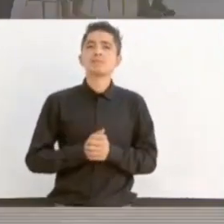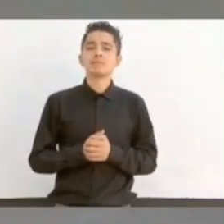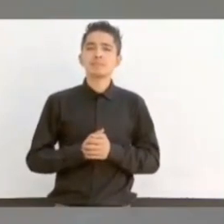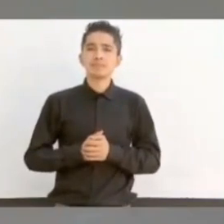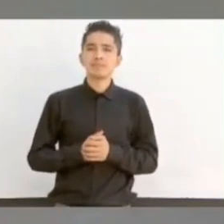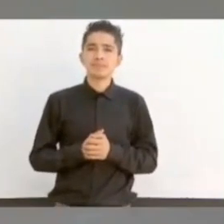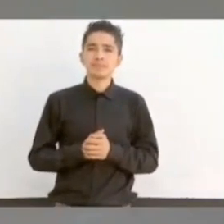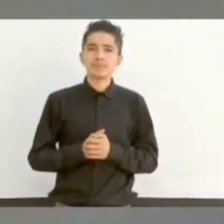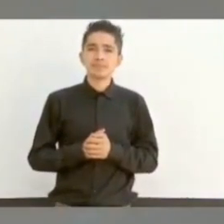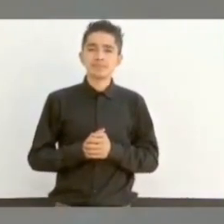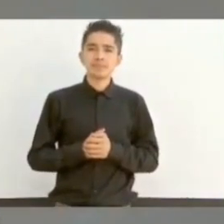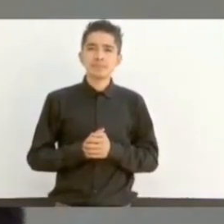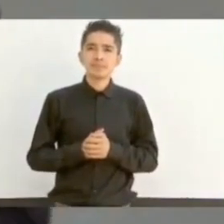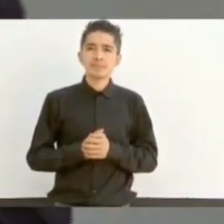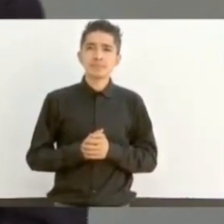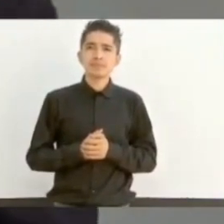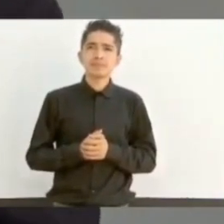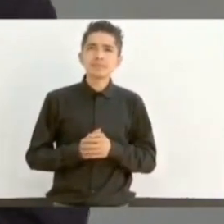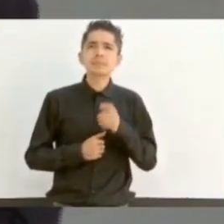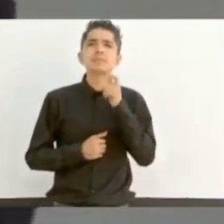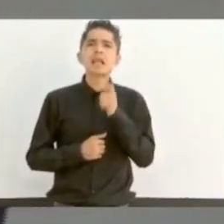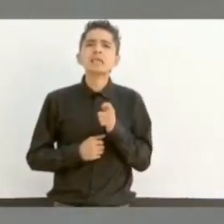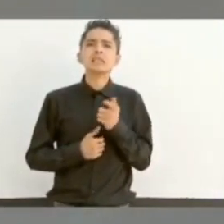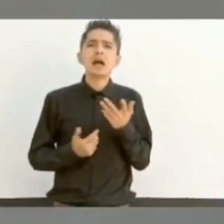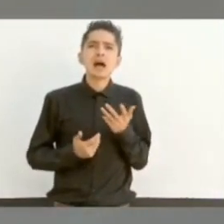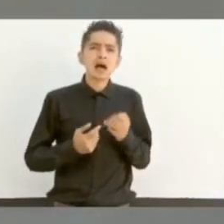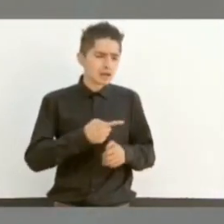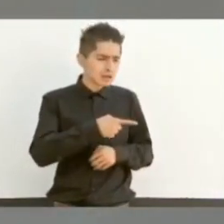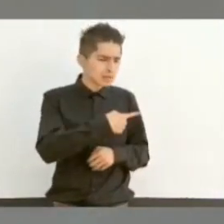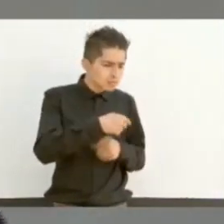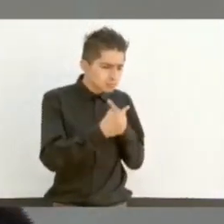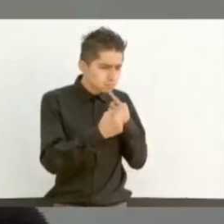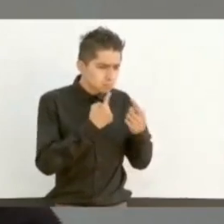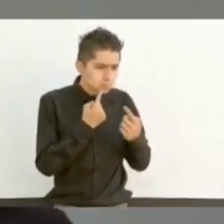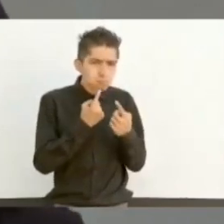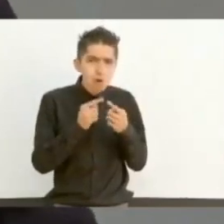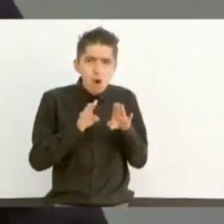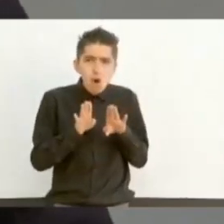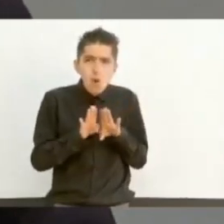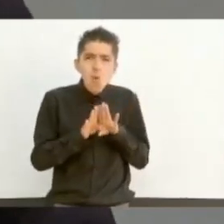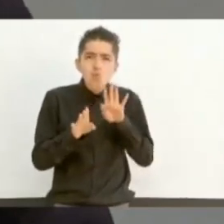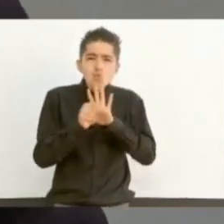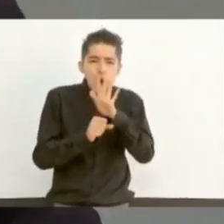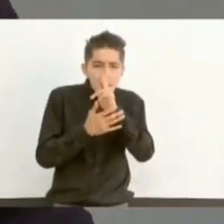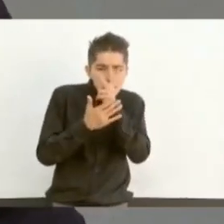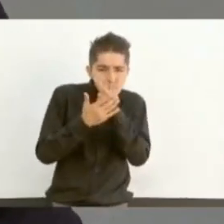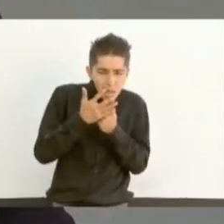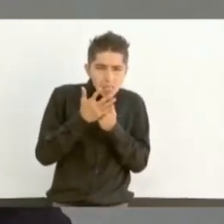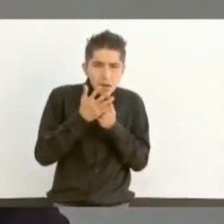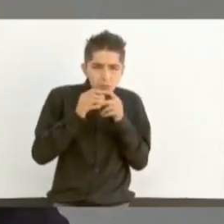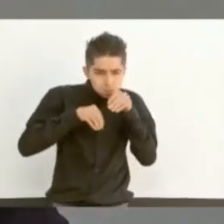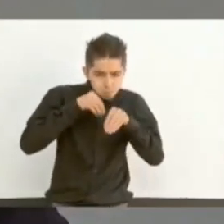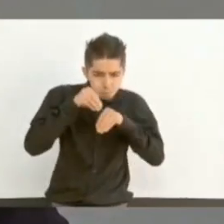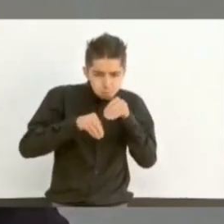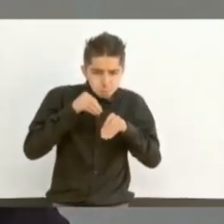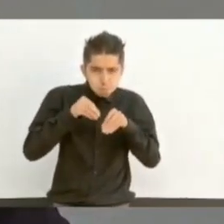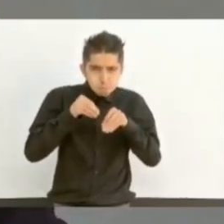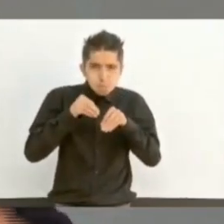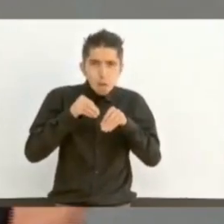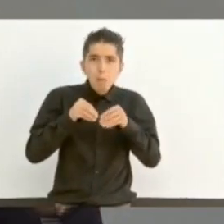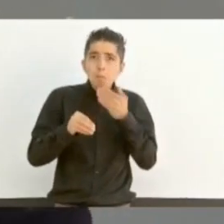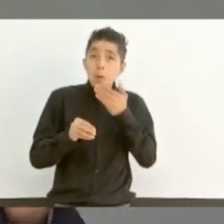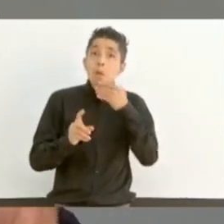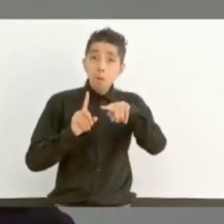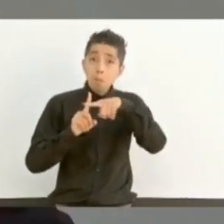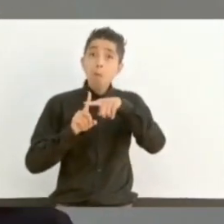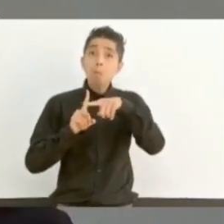Y la estrategia que se está aplicando está dando resultados.